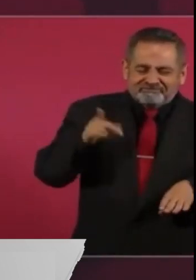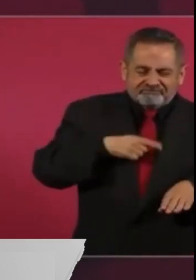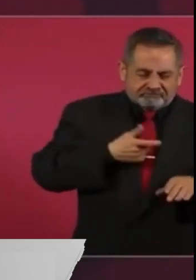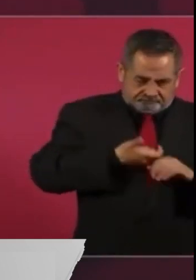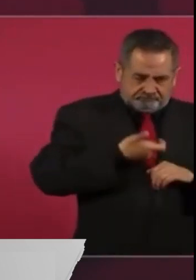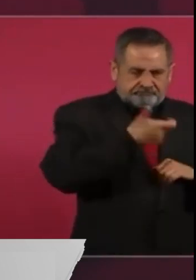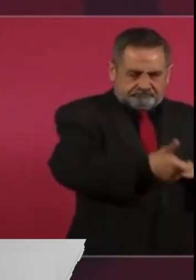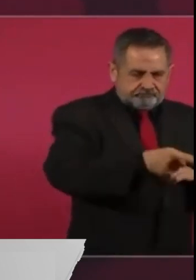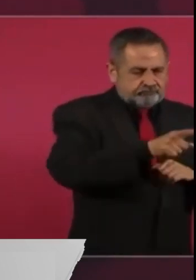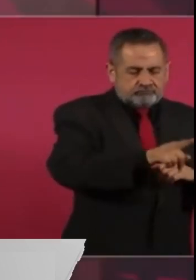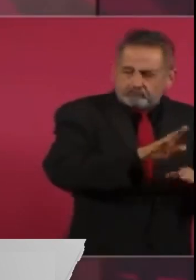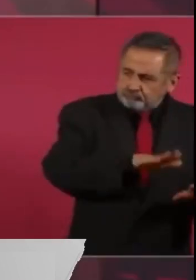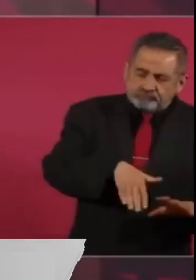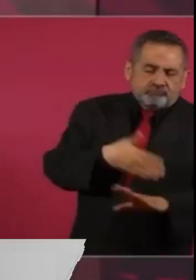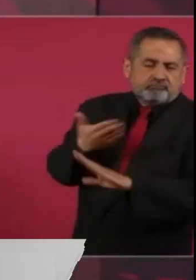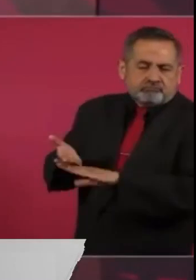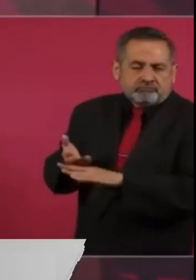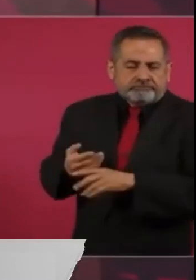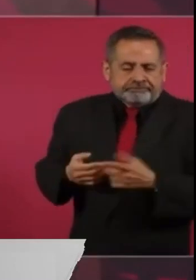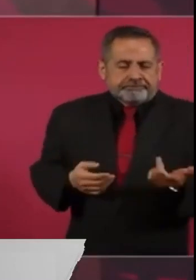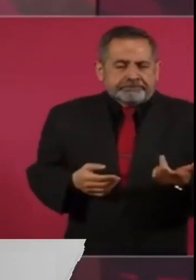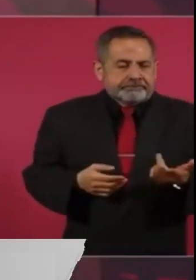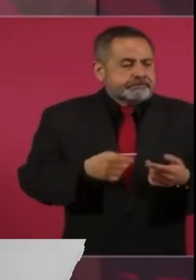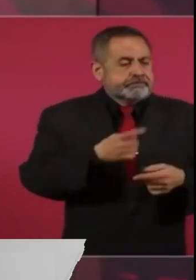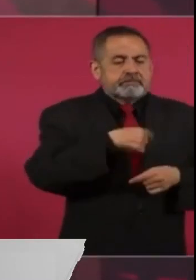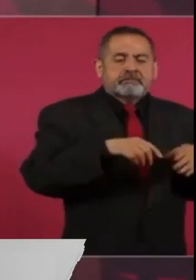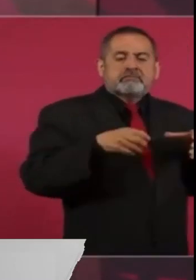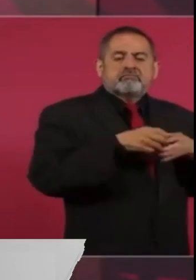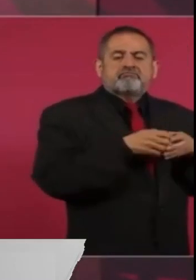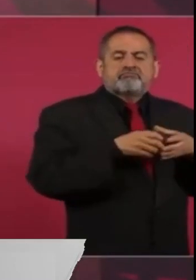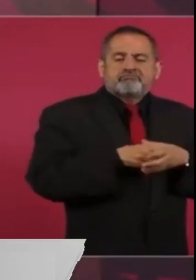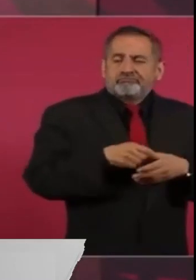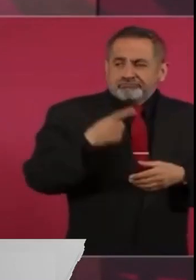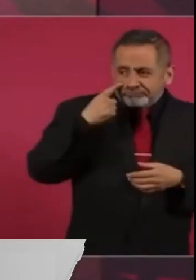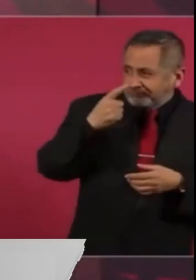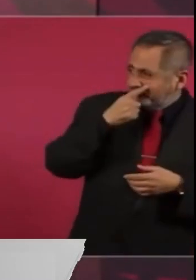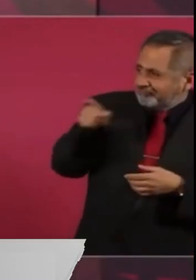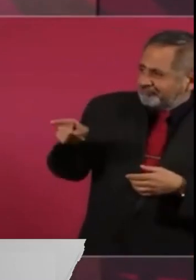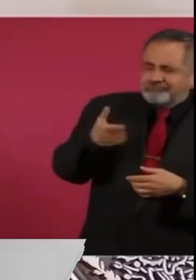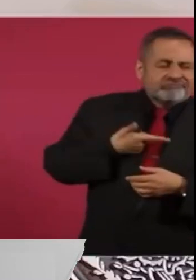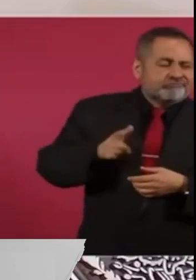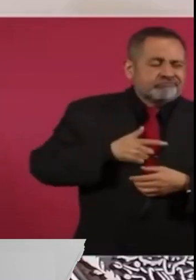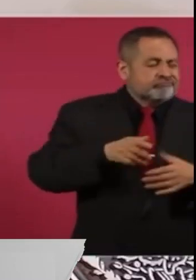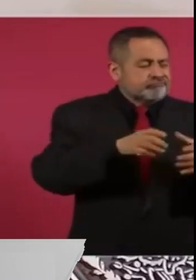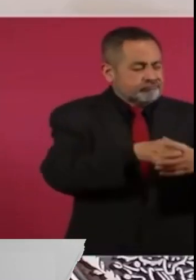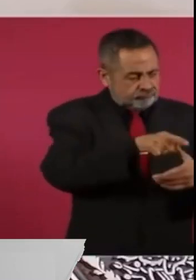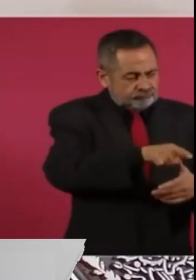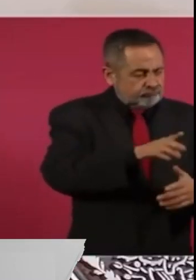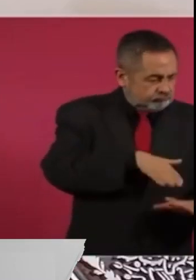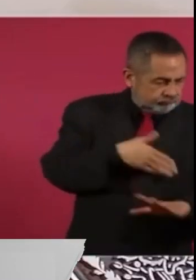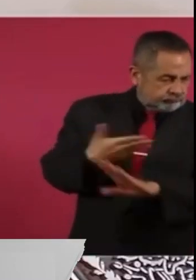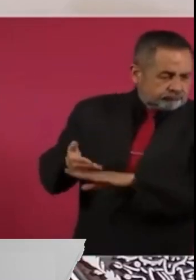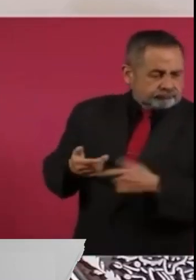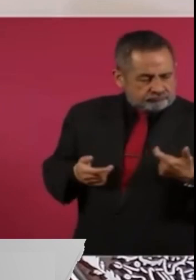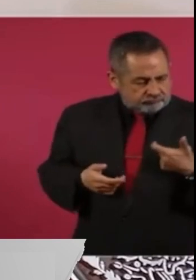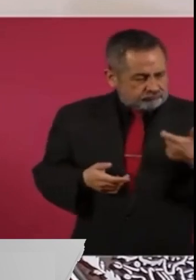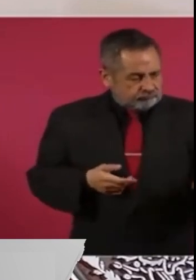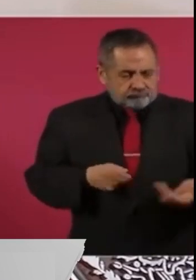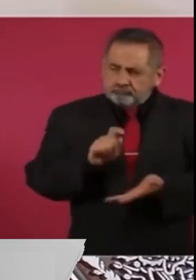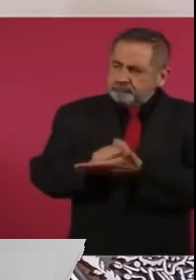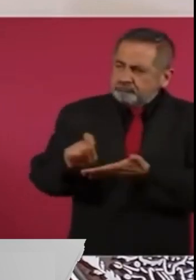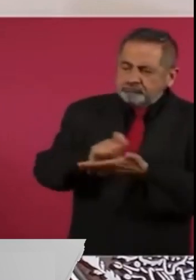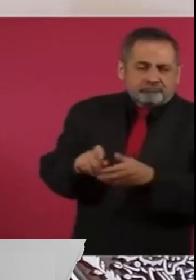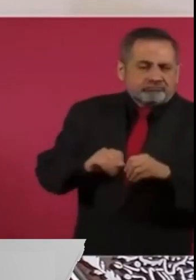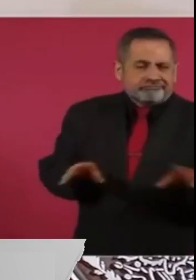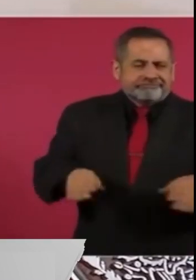los gobiernos hegemónicos o que no ven con buenos ojos los potentados. Entonces, es mejor